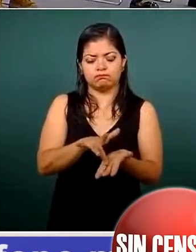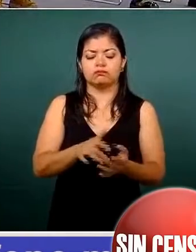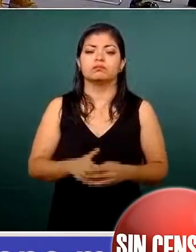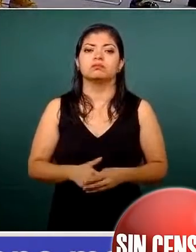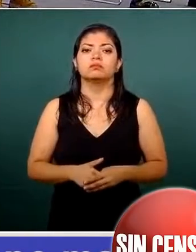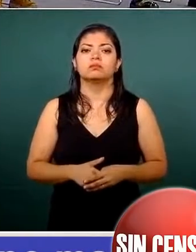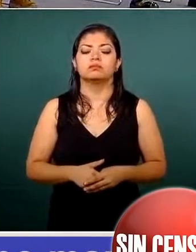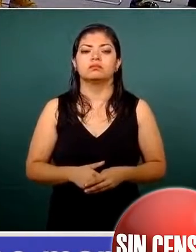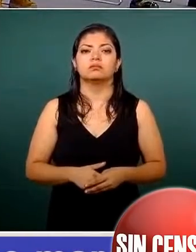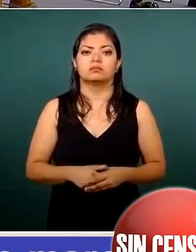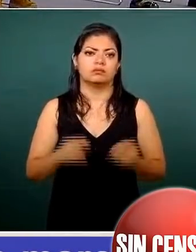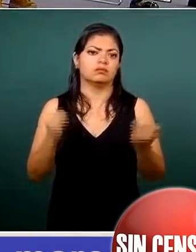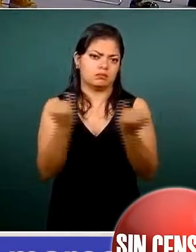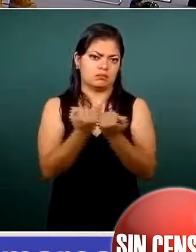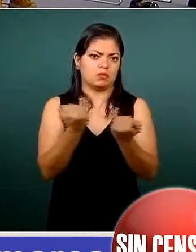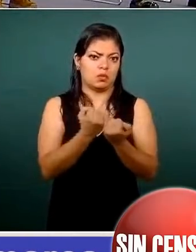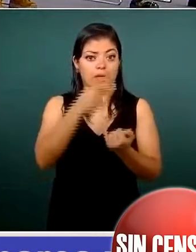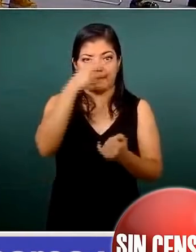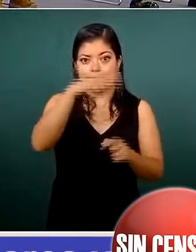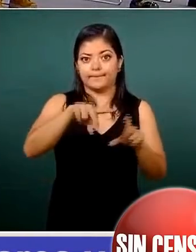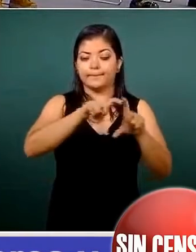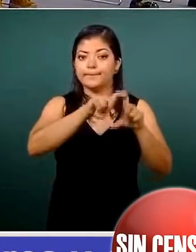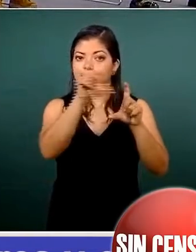como en todo el país,